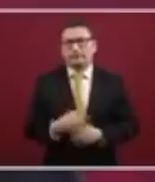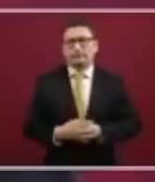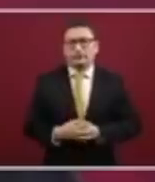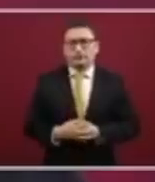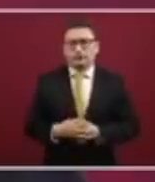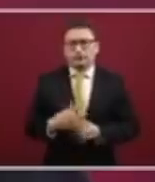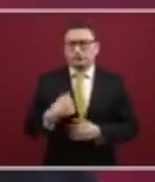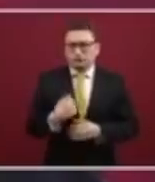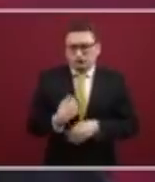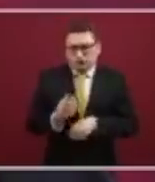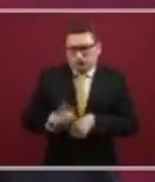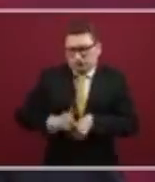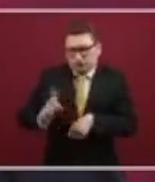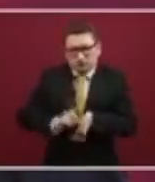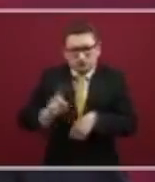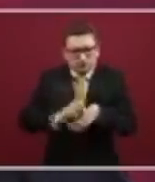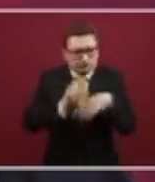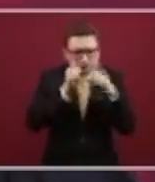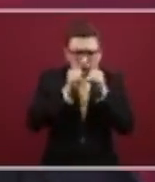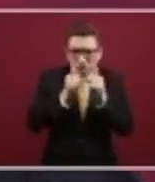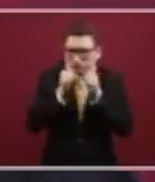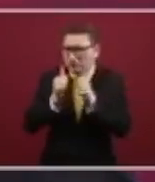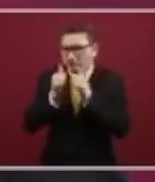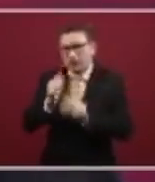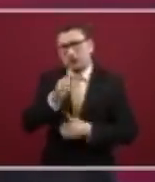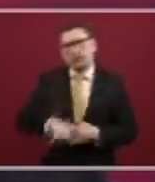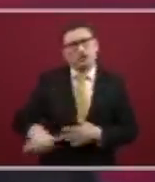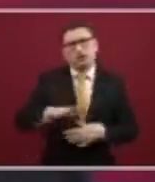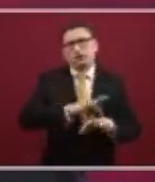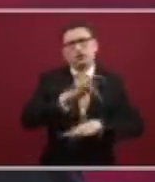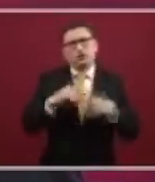Diariamente escucho a los ciudadanos.